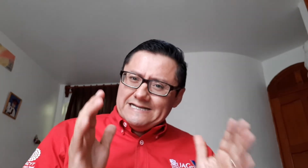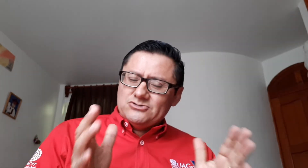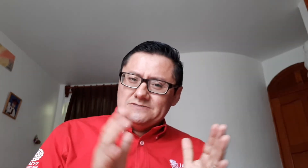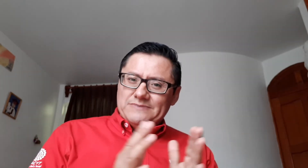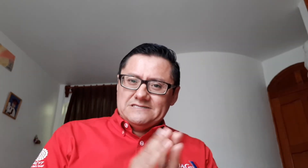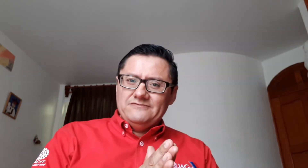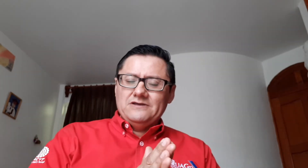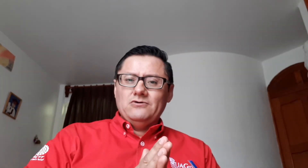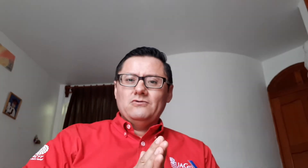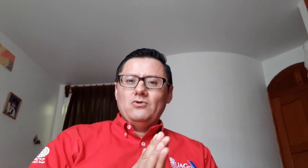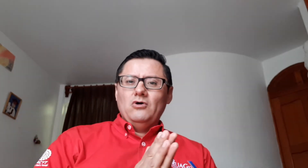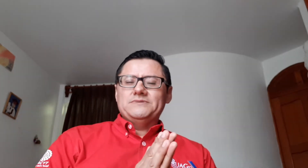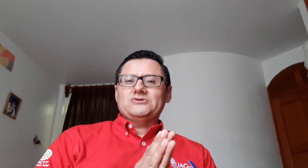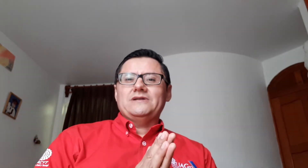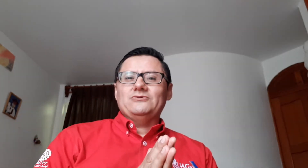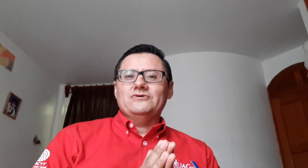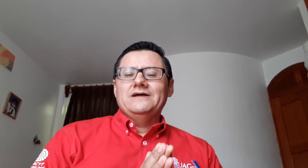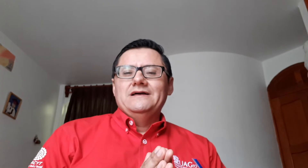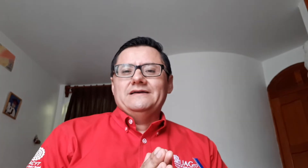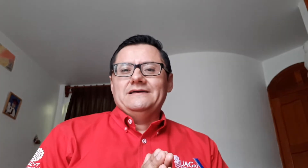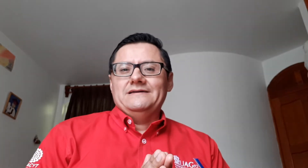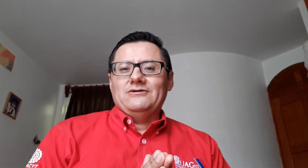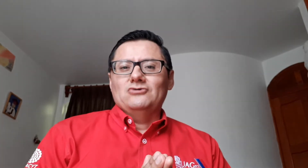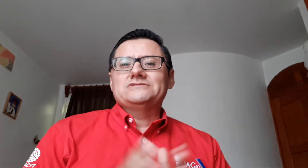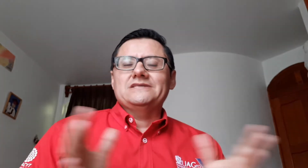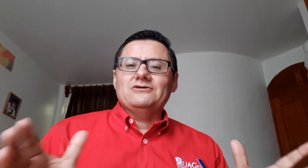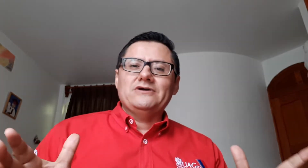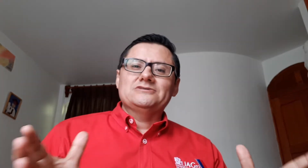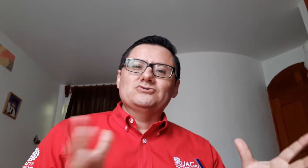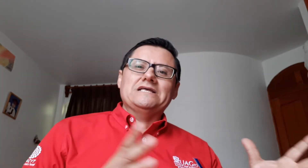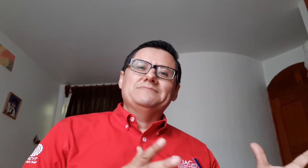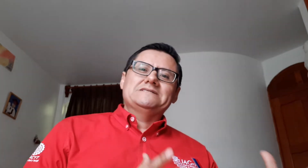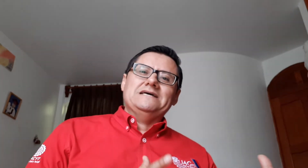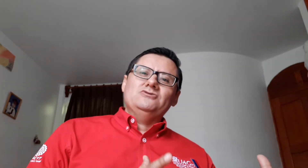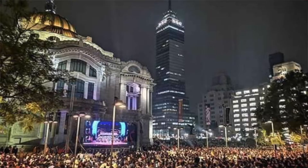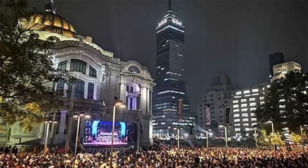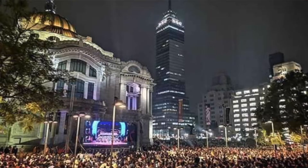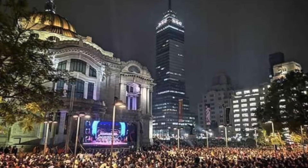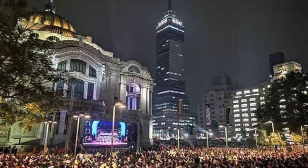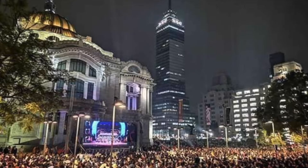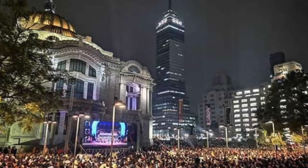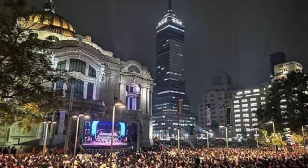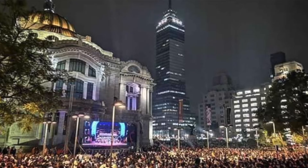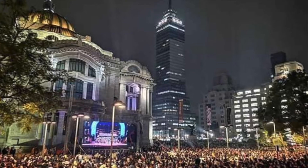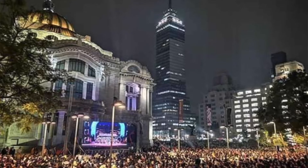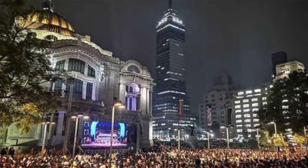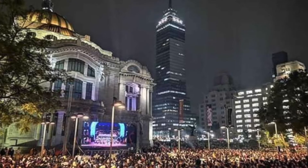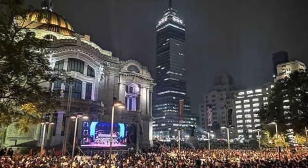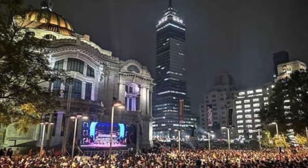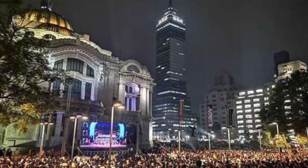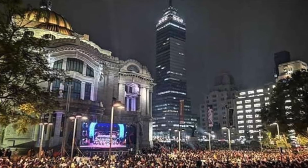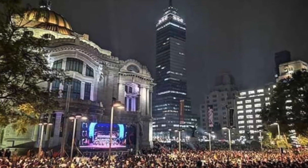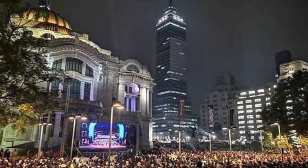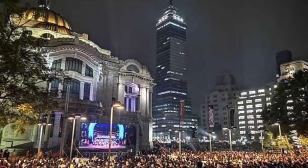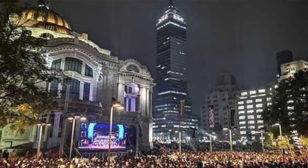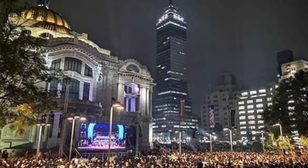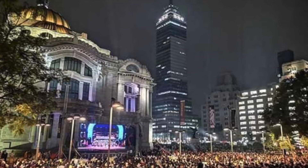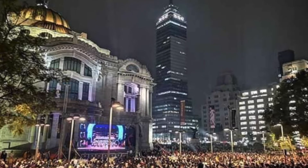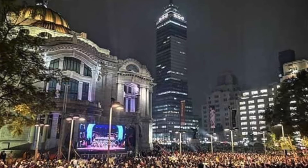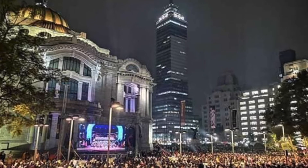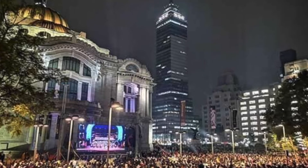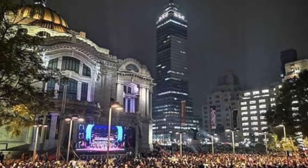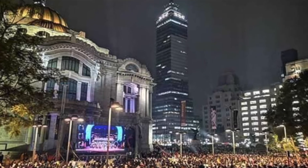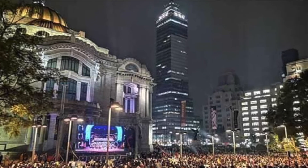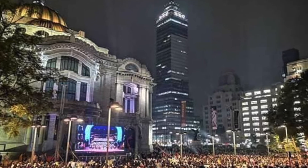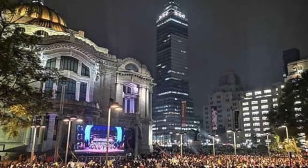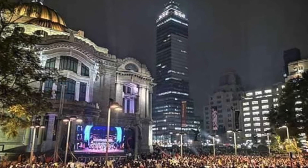este caso específico, López Obrador consideró que sus adversarios políticos, sus enemigos políticos,